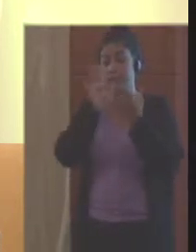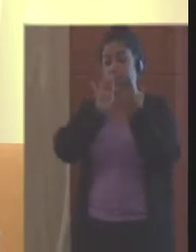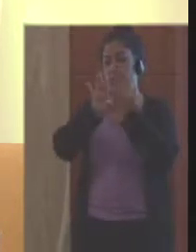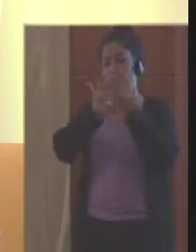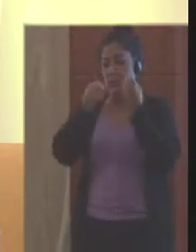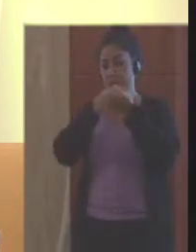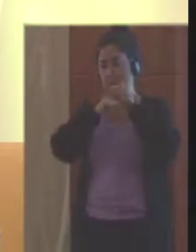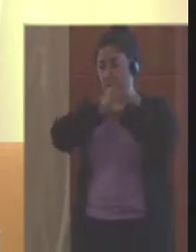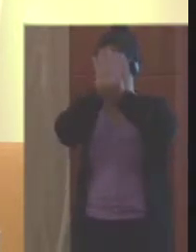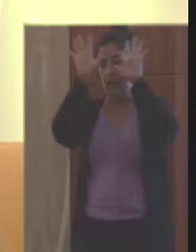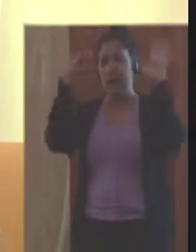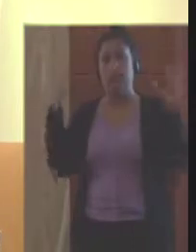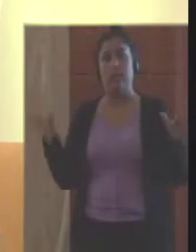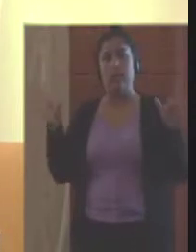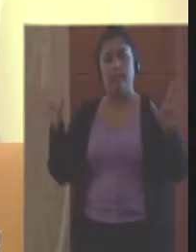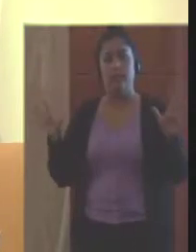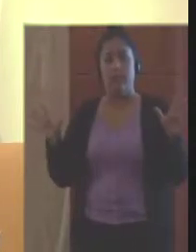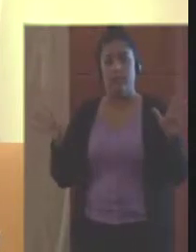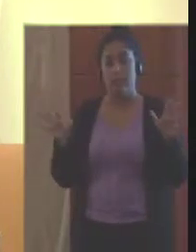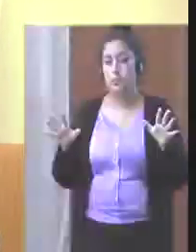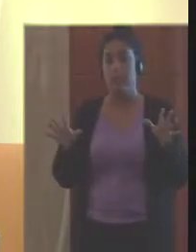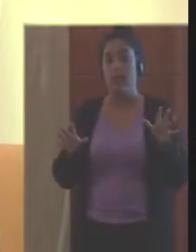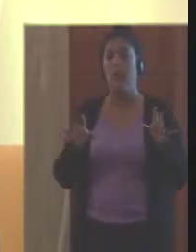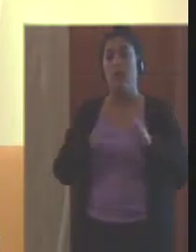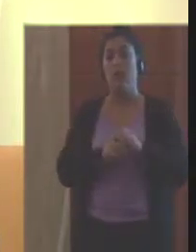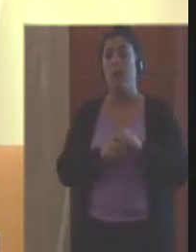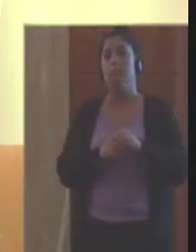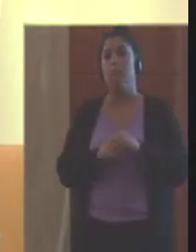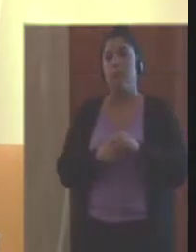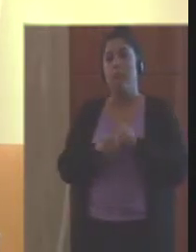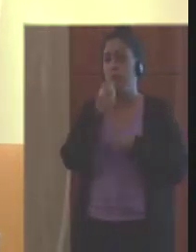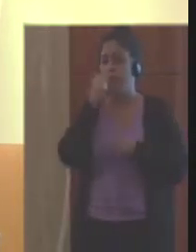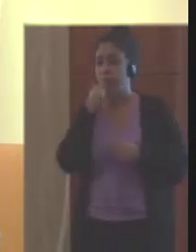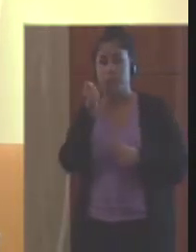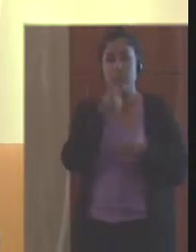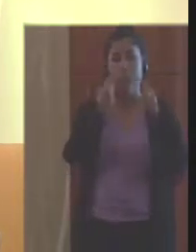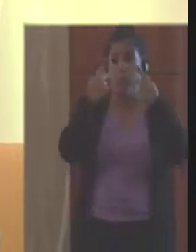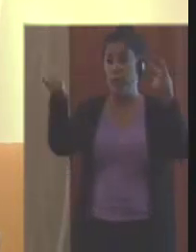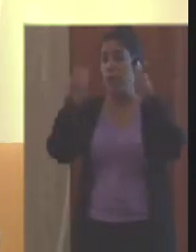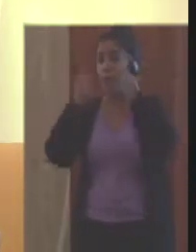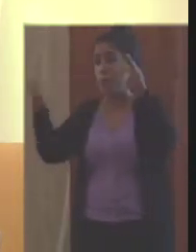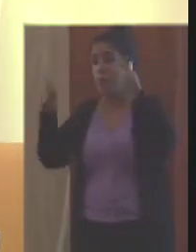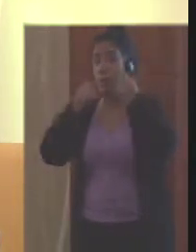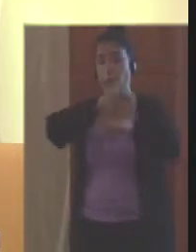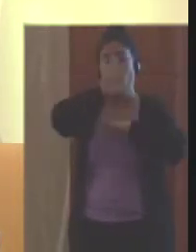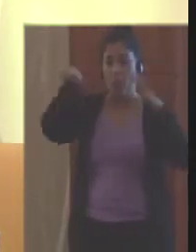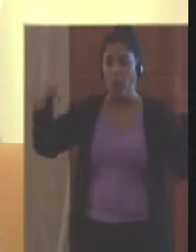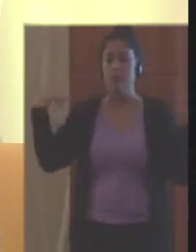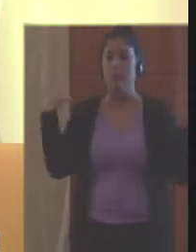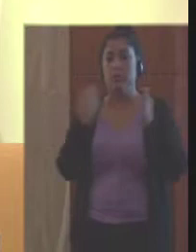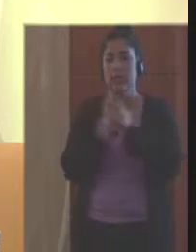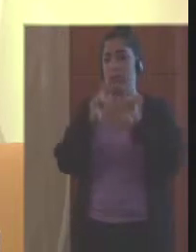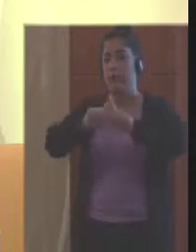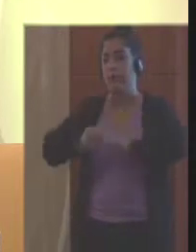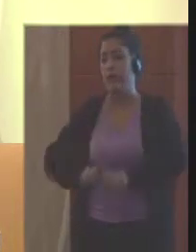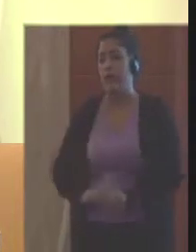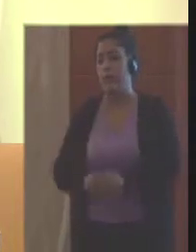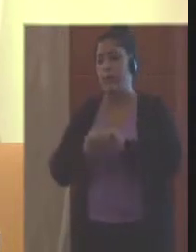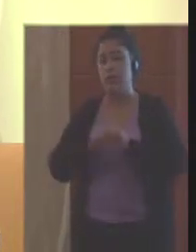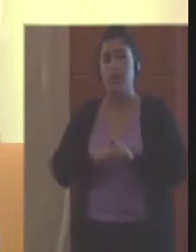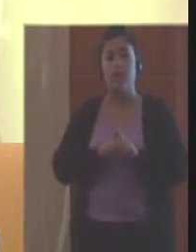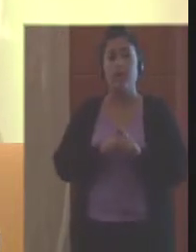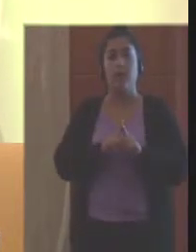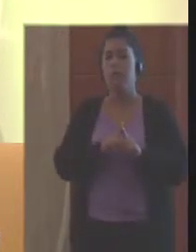visibilización en los medios de comunicación y en distintos